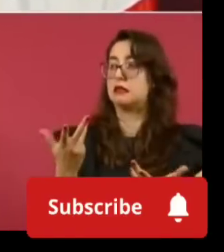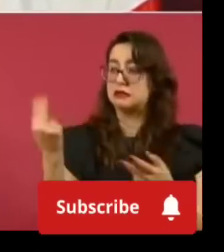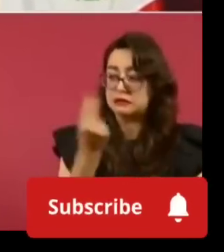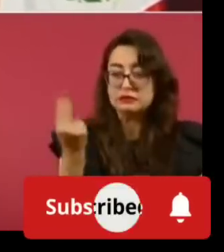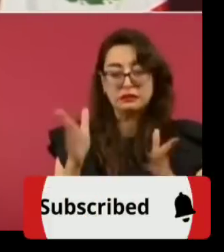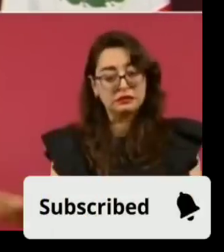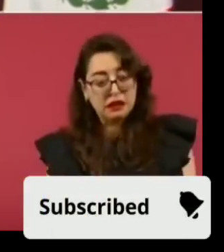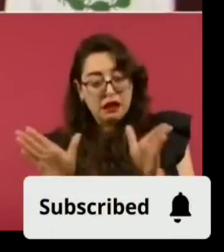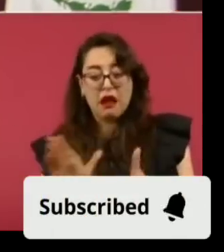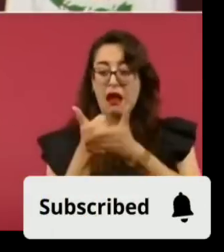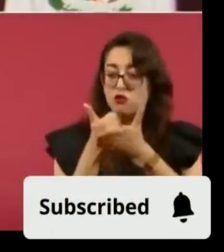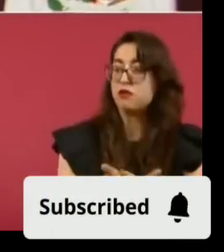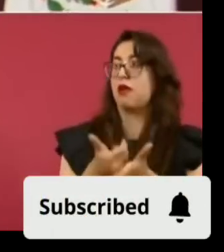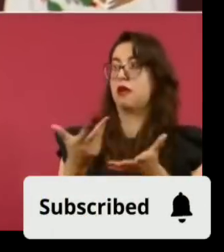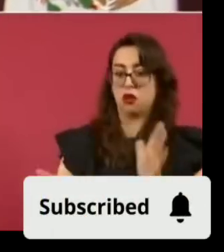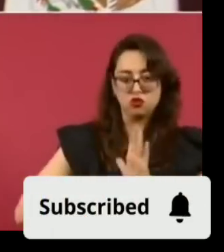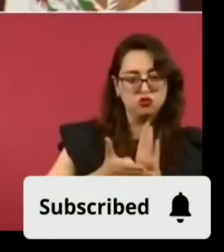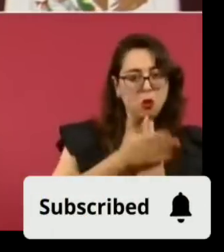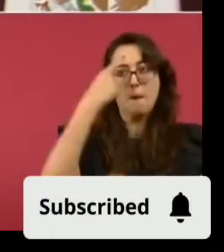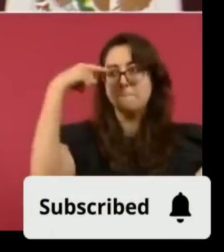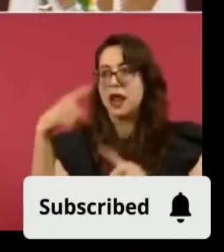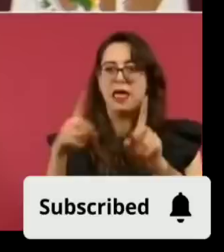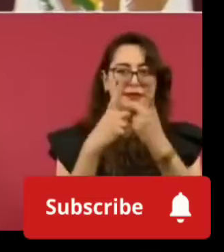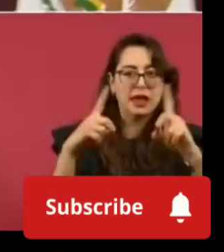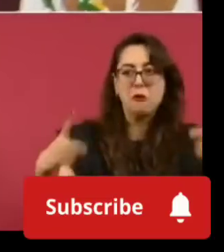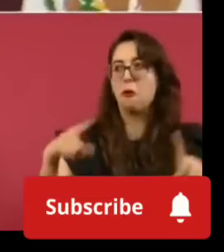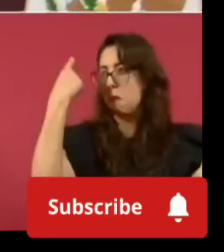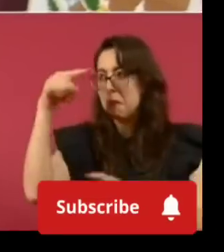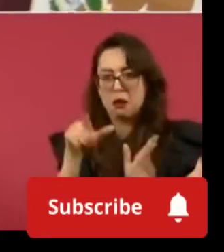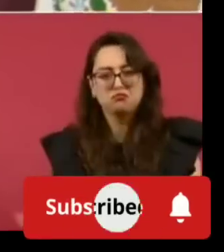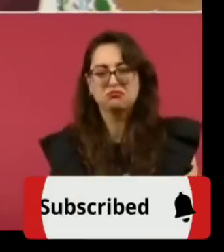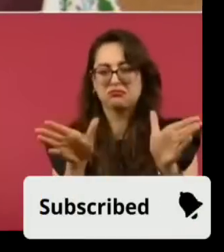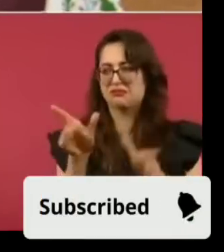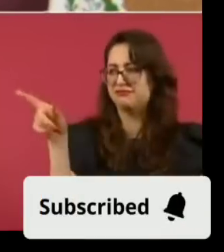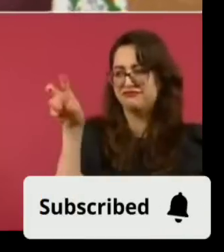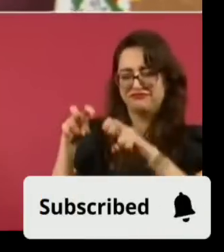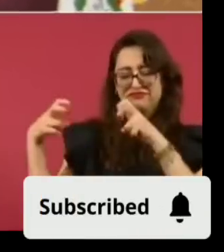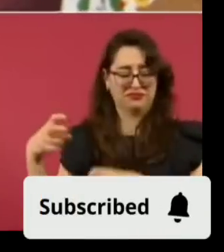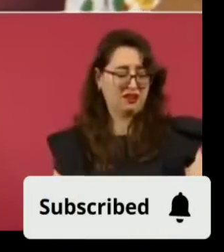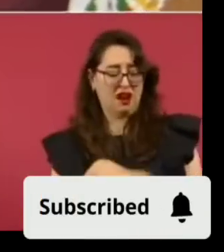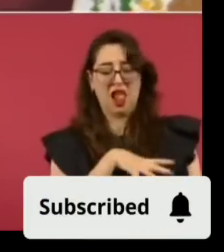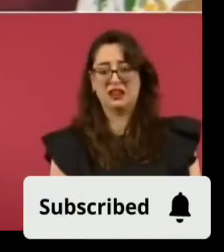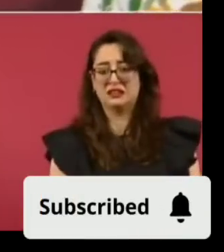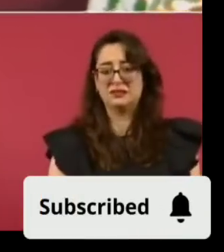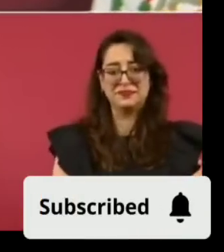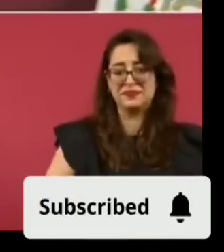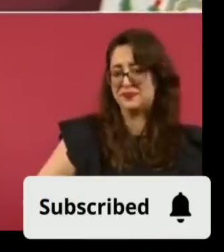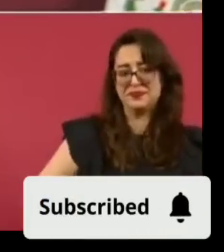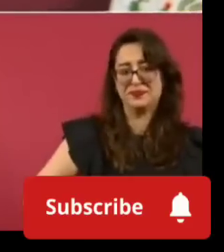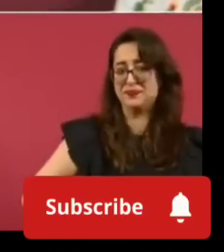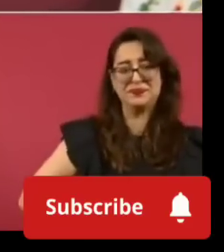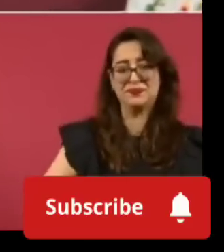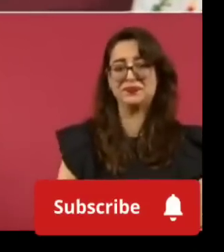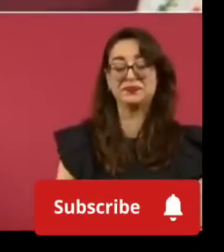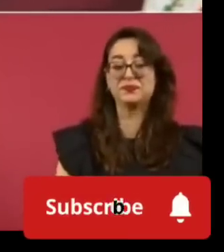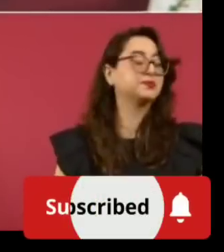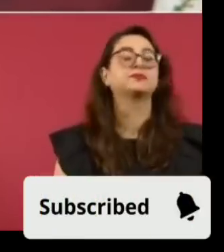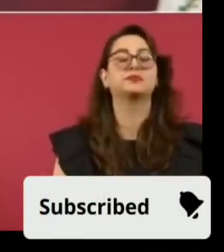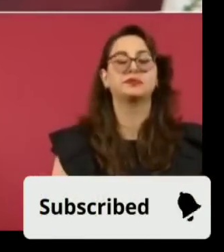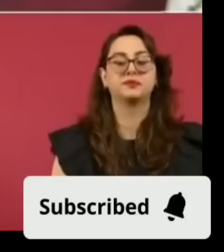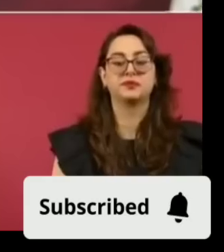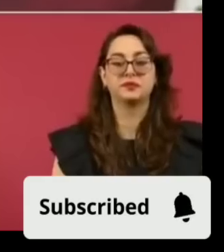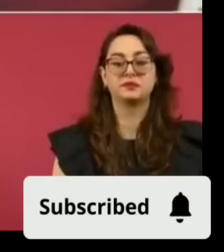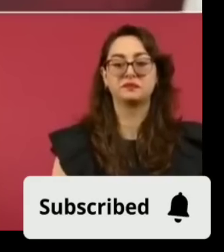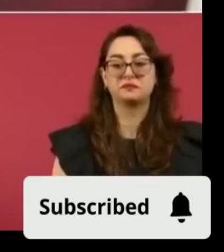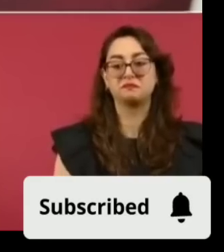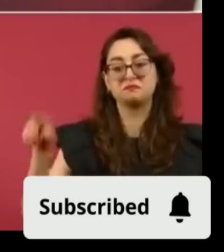beneficio del pueblo raso. Nada, no les importa. Es